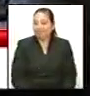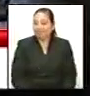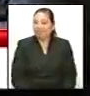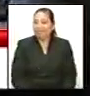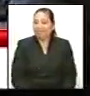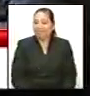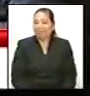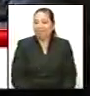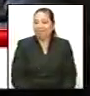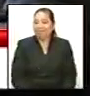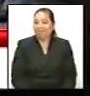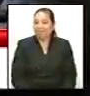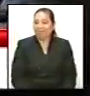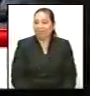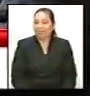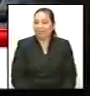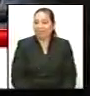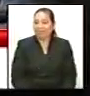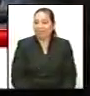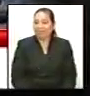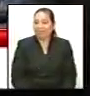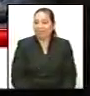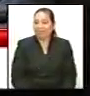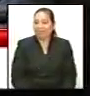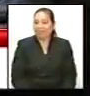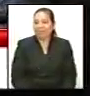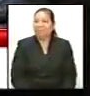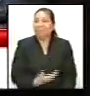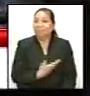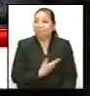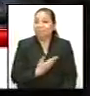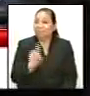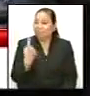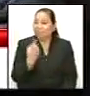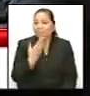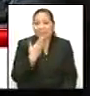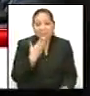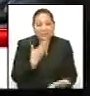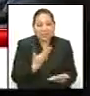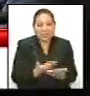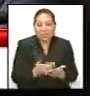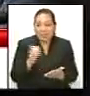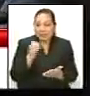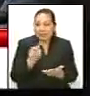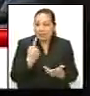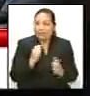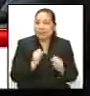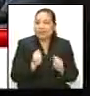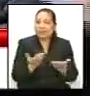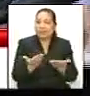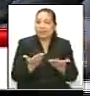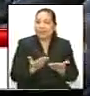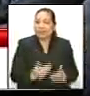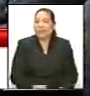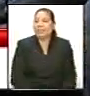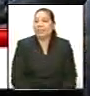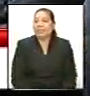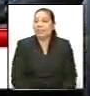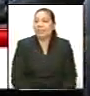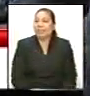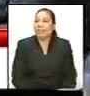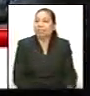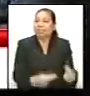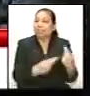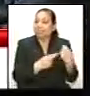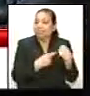esta comisión. En vivo, en vivo. Señora Presidenta, en primer lugar agradecerle la oportunidad que me dio de ser